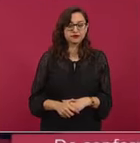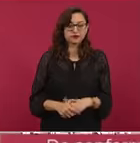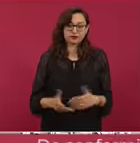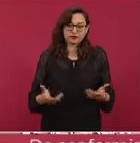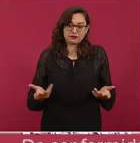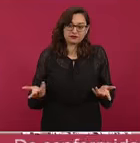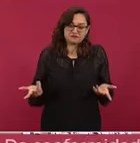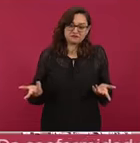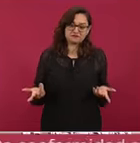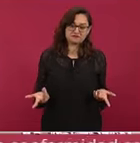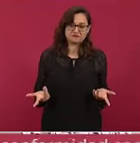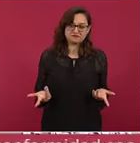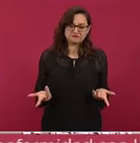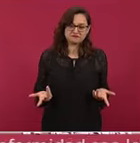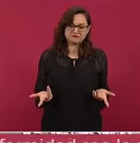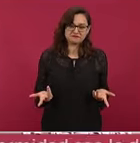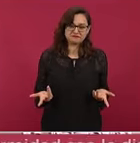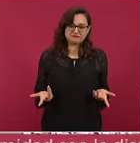Entonces,